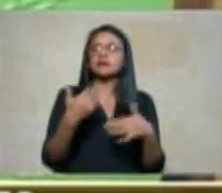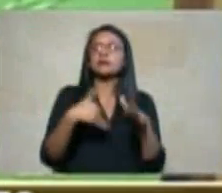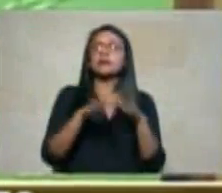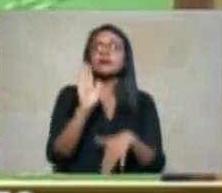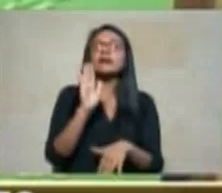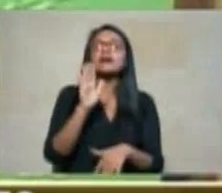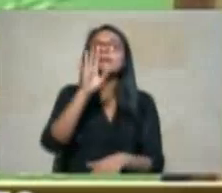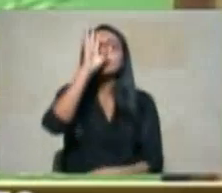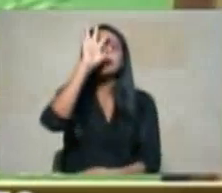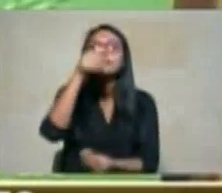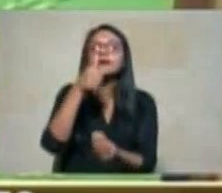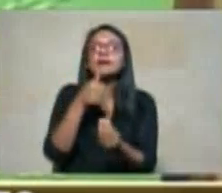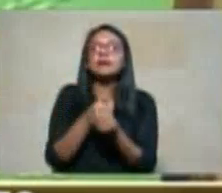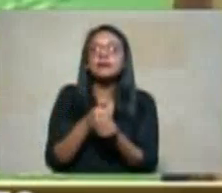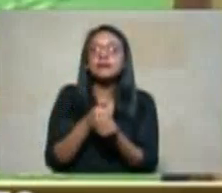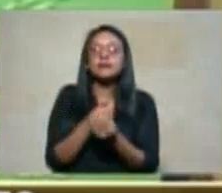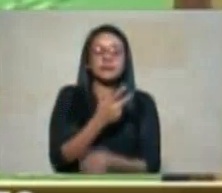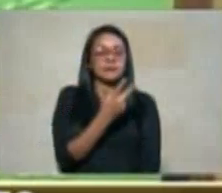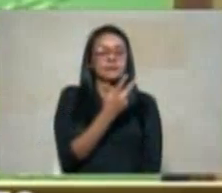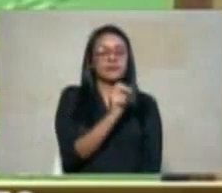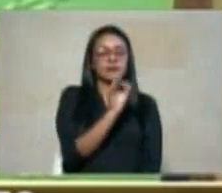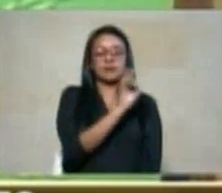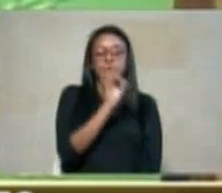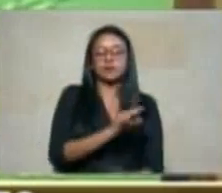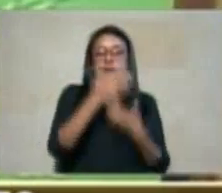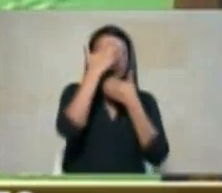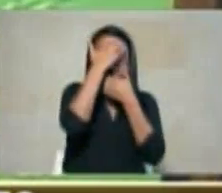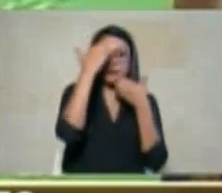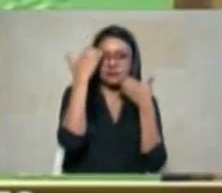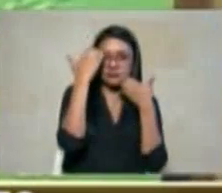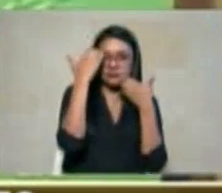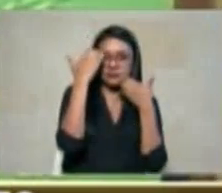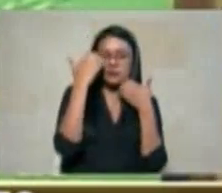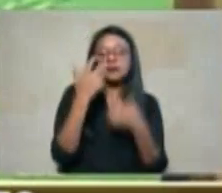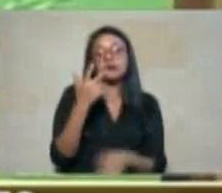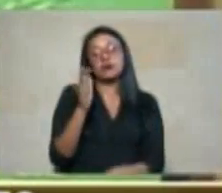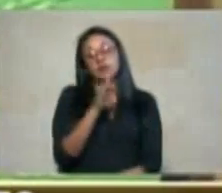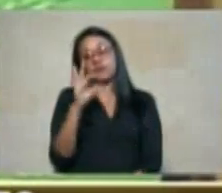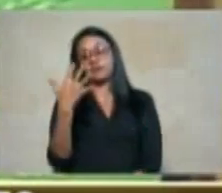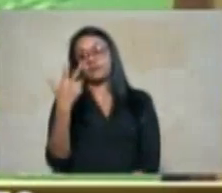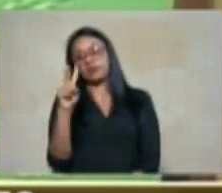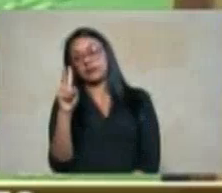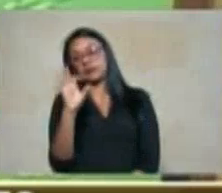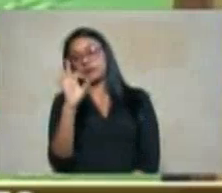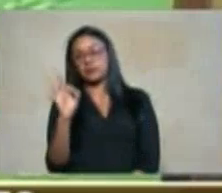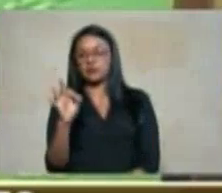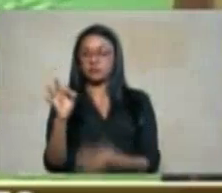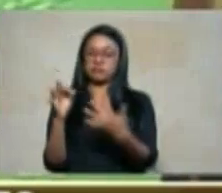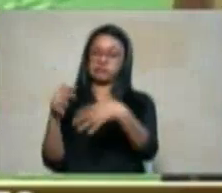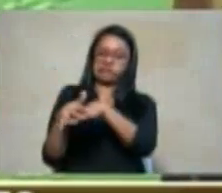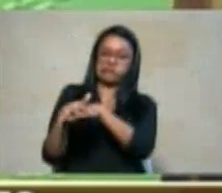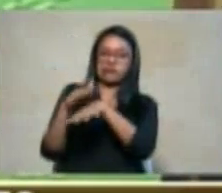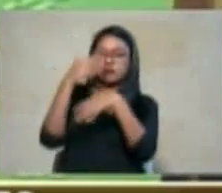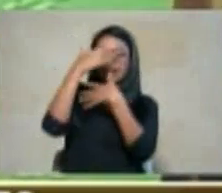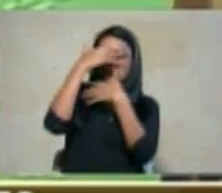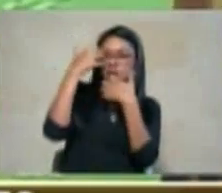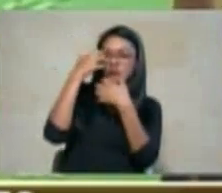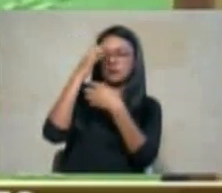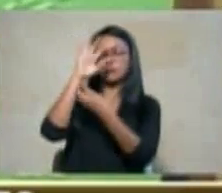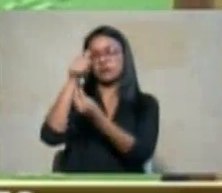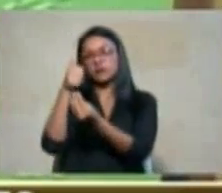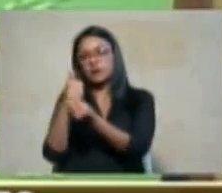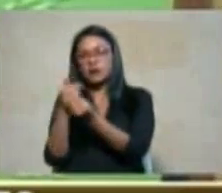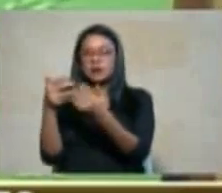a paramilitares y el 20% a las guerrillas. Y el otro 20% en combinaciones entre paramilitares,